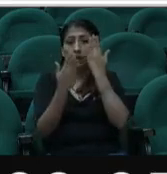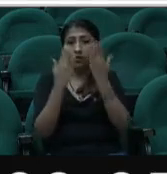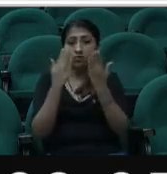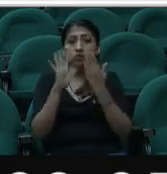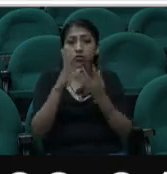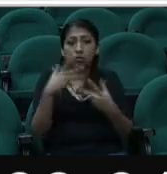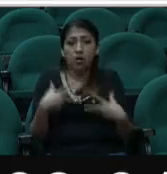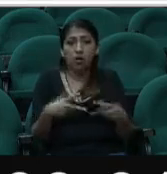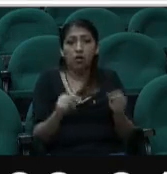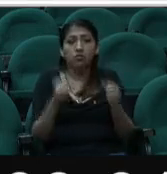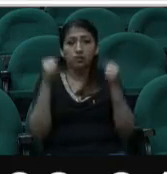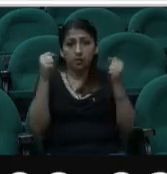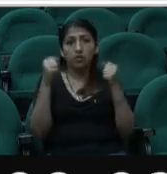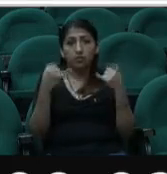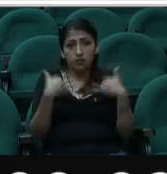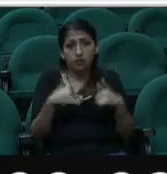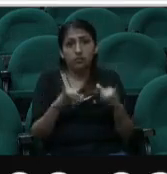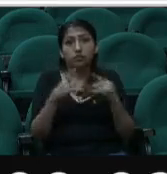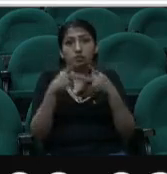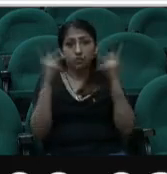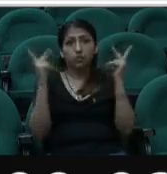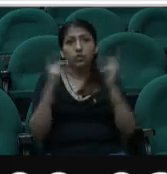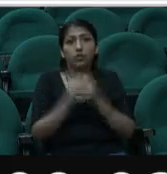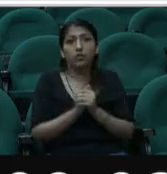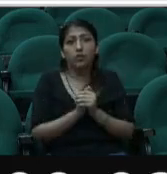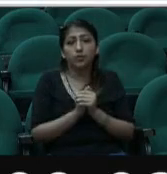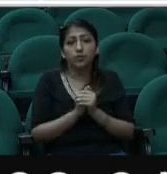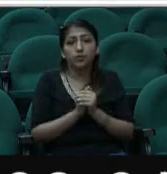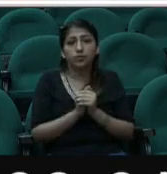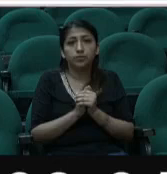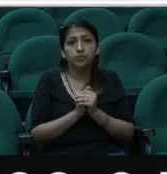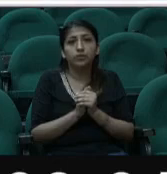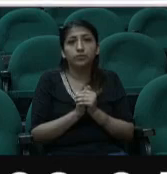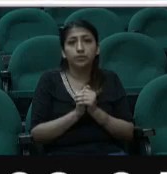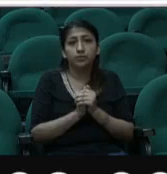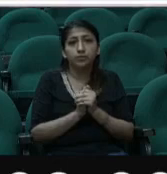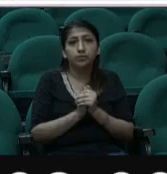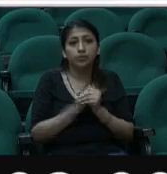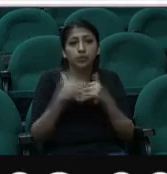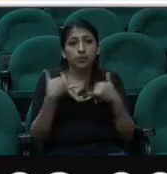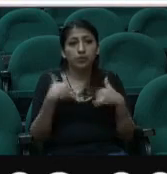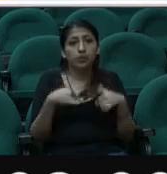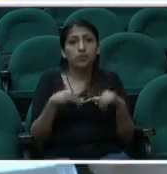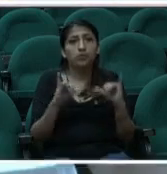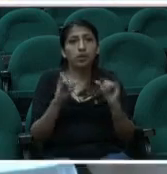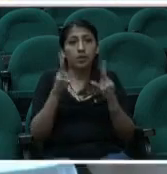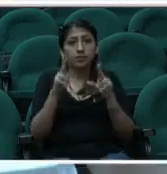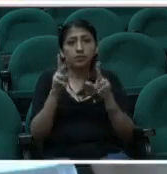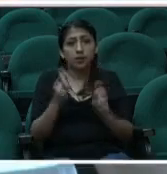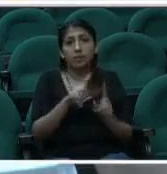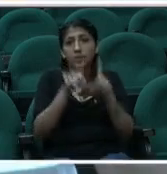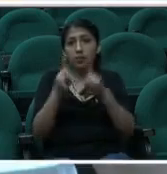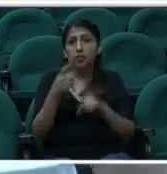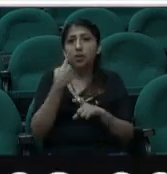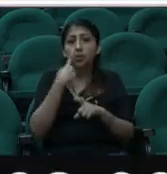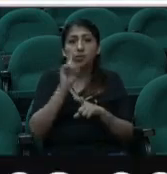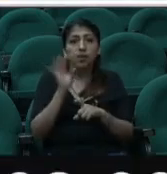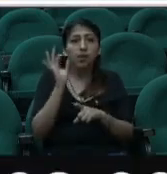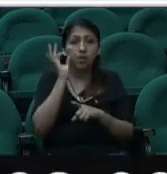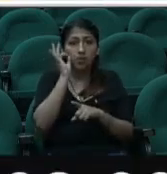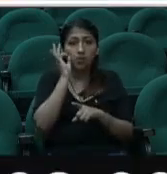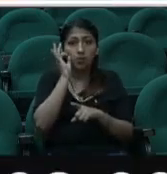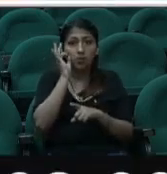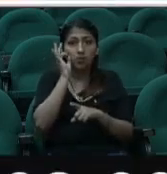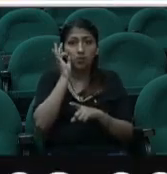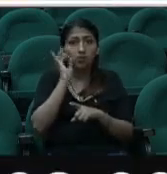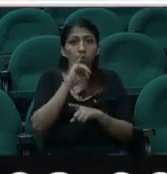en los gastos de campaña como lo hemos hecho ya público muchas gracias continuamos la misma pregunta para la candidata